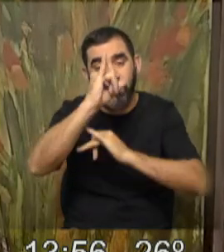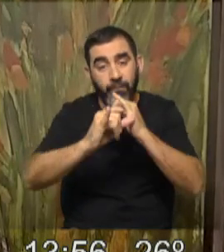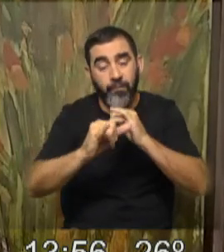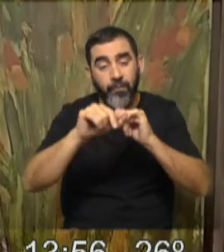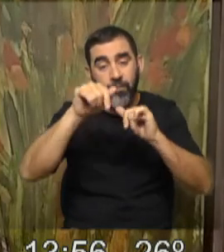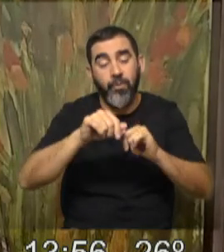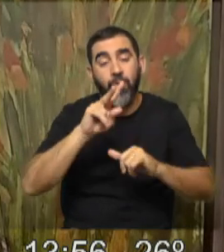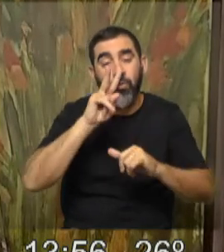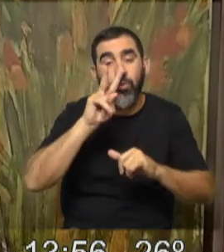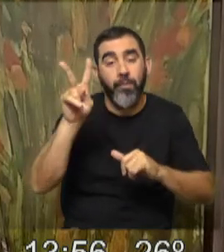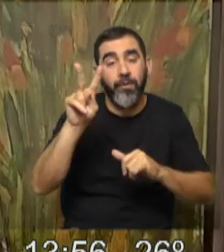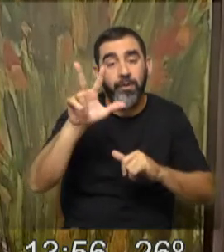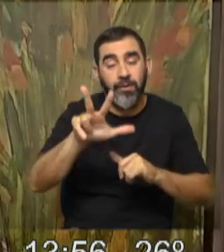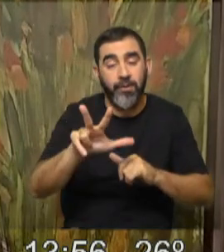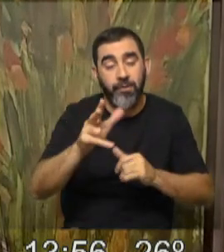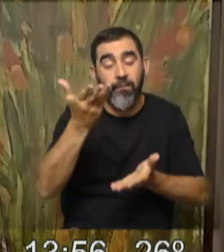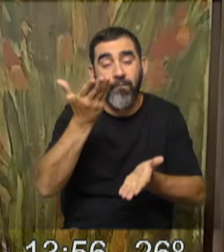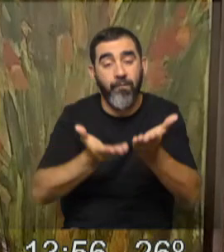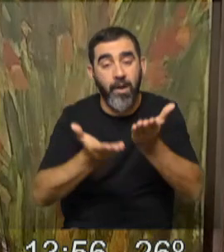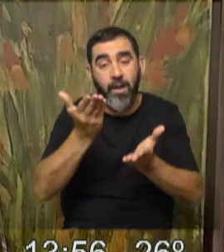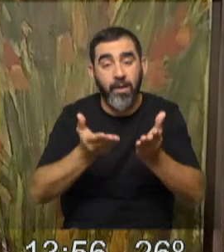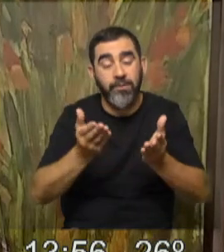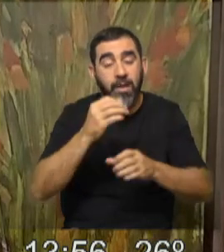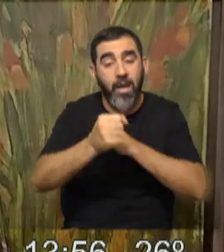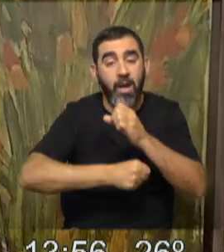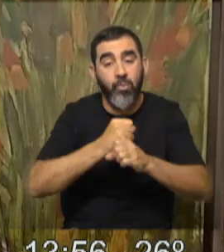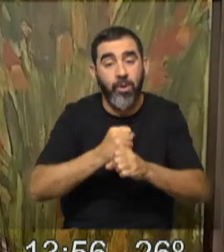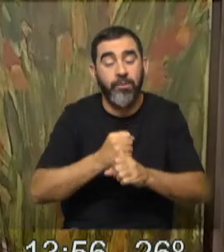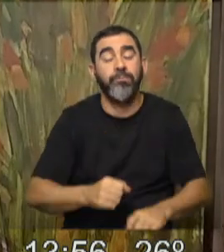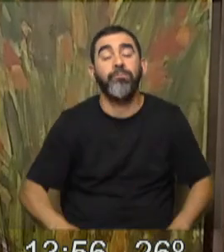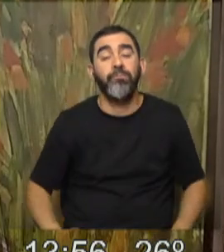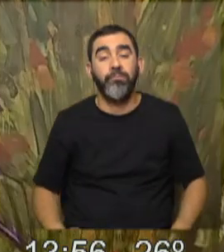reitero, al 2023, haciendo un balance en comparación con el 2022.